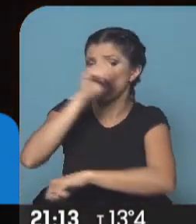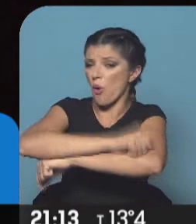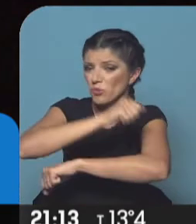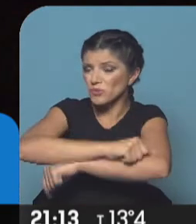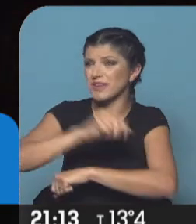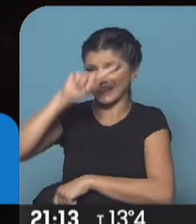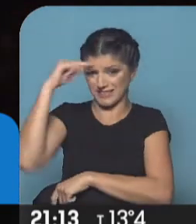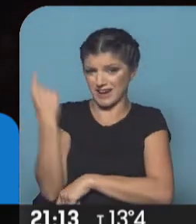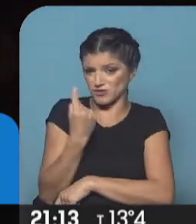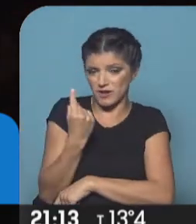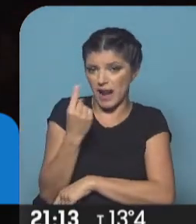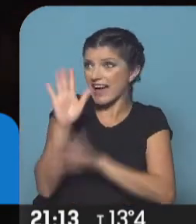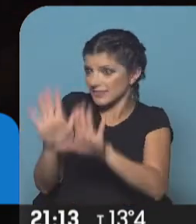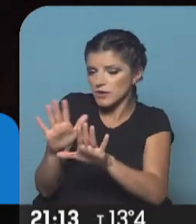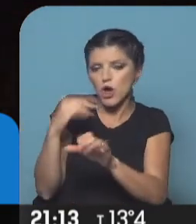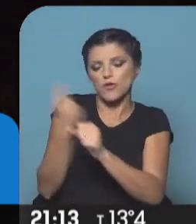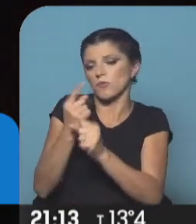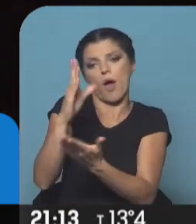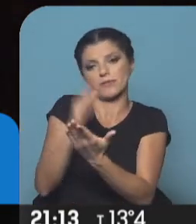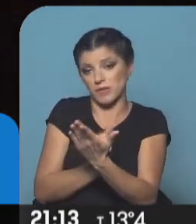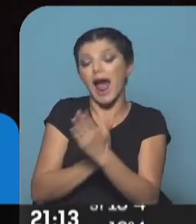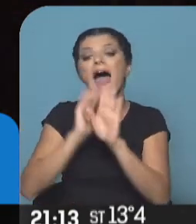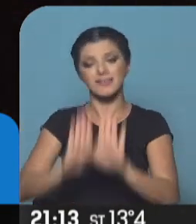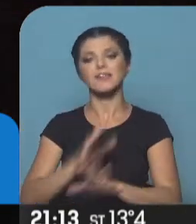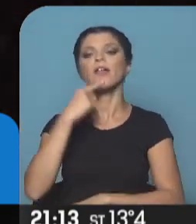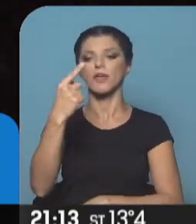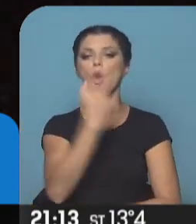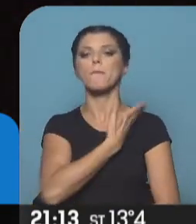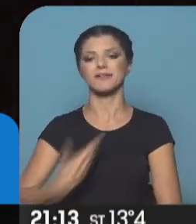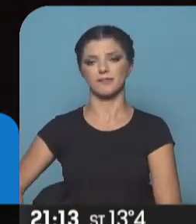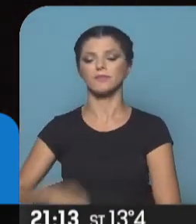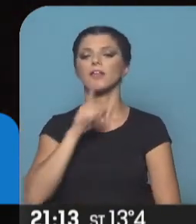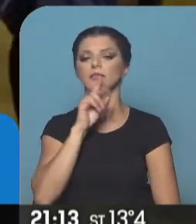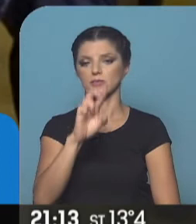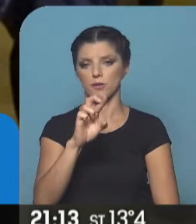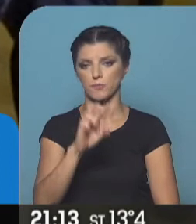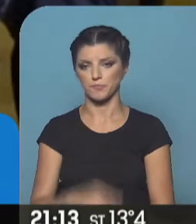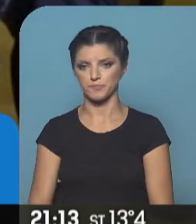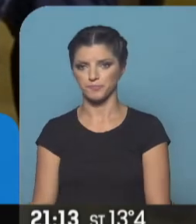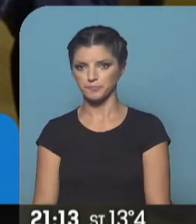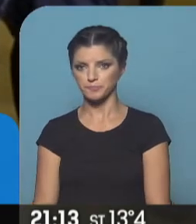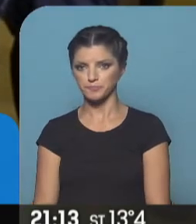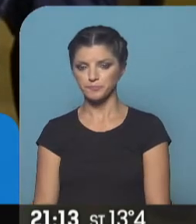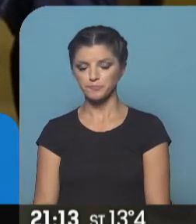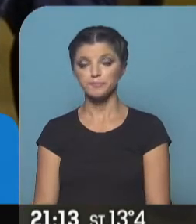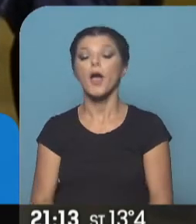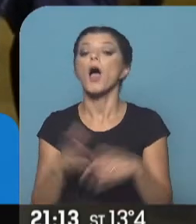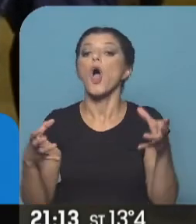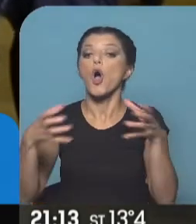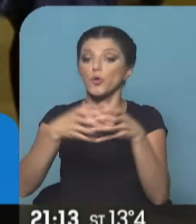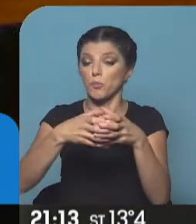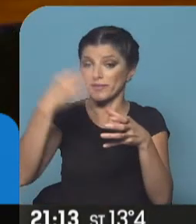internacional aceptable, declaró a través de un comunicado hecho público por la Casa Blanca. El Consejo de Seguridad de la